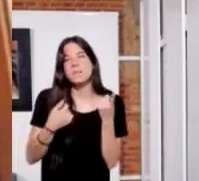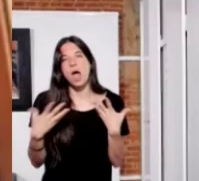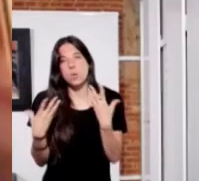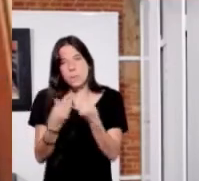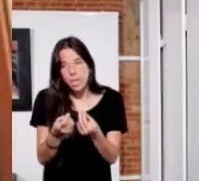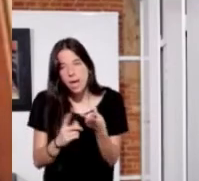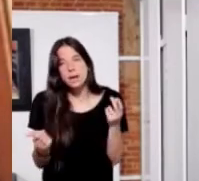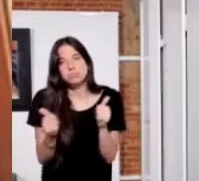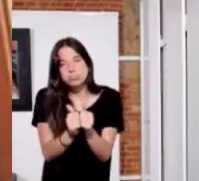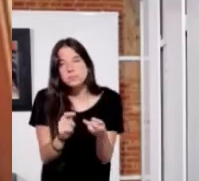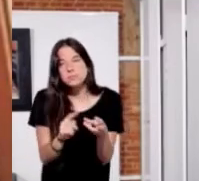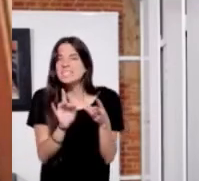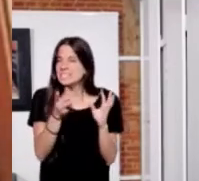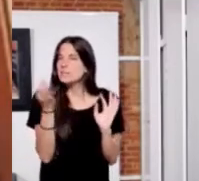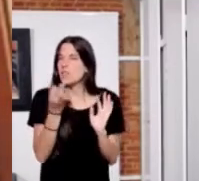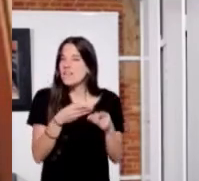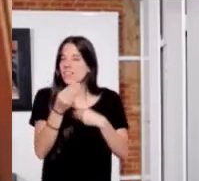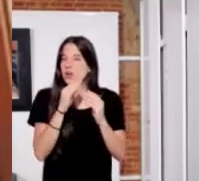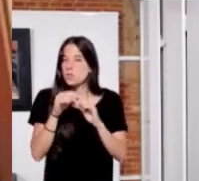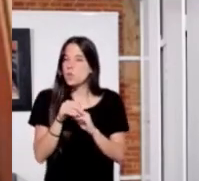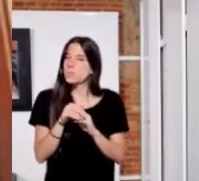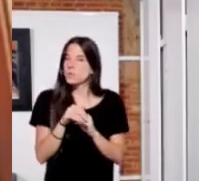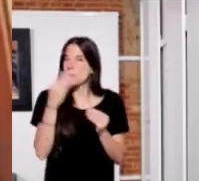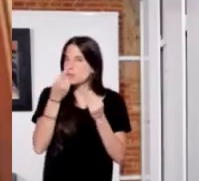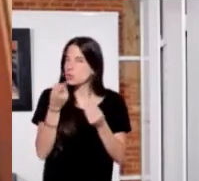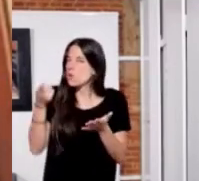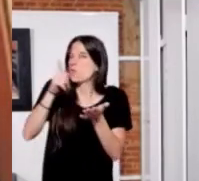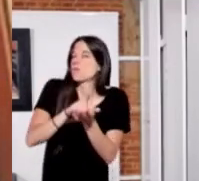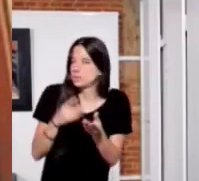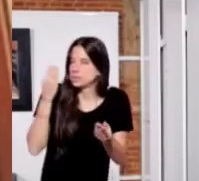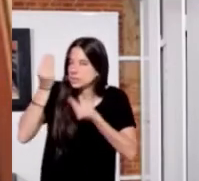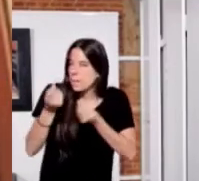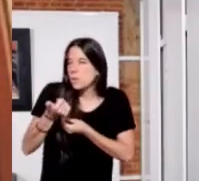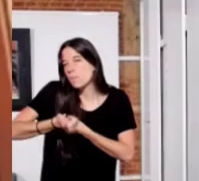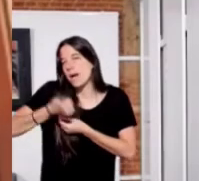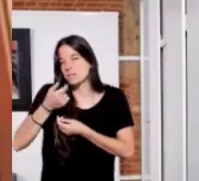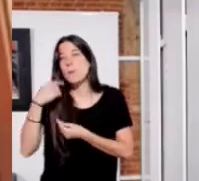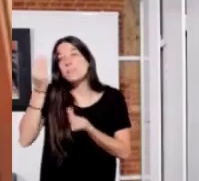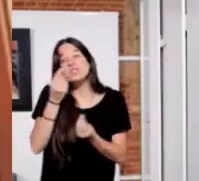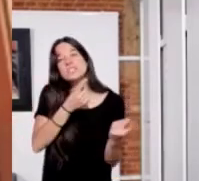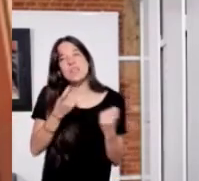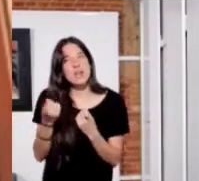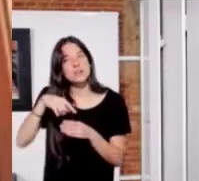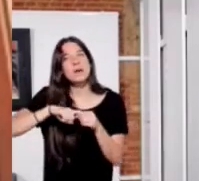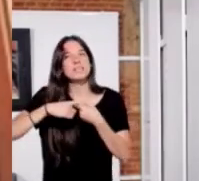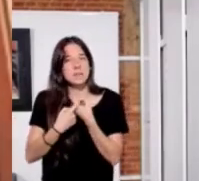pero hay que hacer una vuelta más de tuerca. Creo que hace falta que participen en la propuesta de